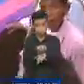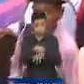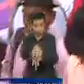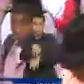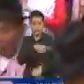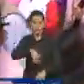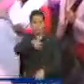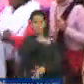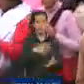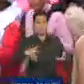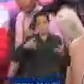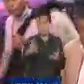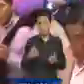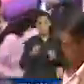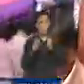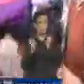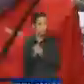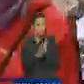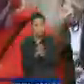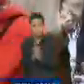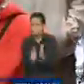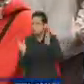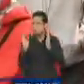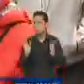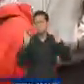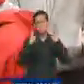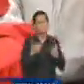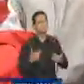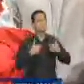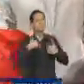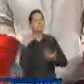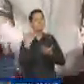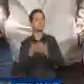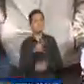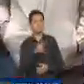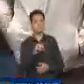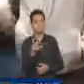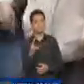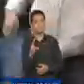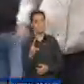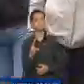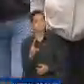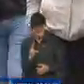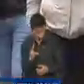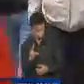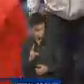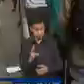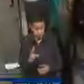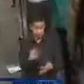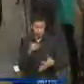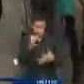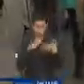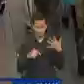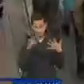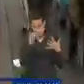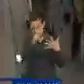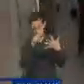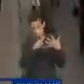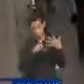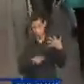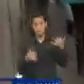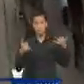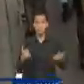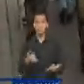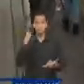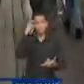buscan protagonismo social con miras a las elecciones 2017. Son algunas de las interrogantes que se responderán hoy en nuestro espacio de